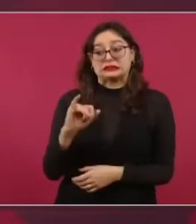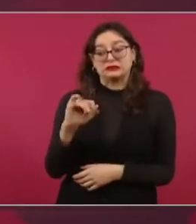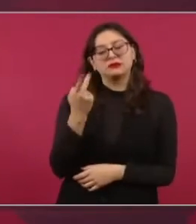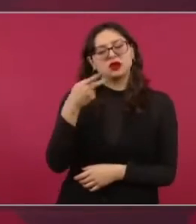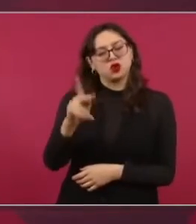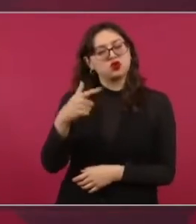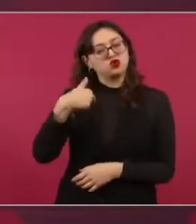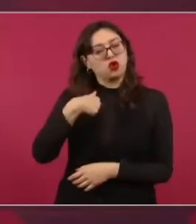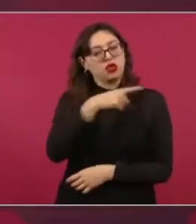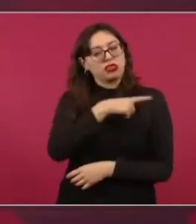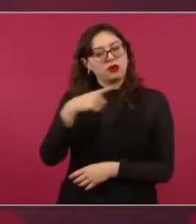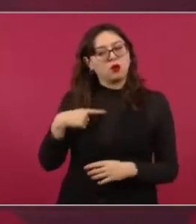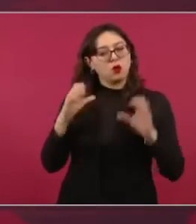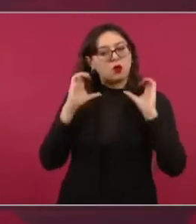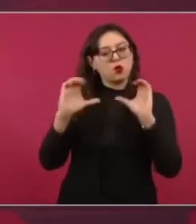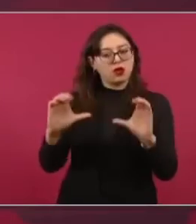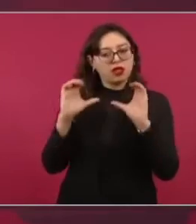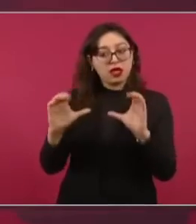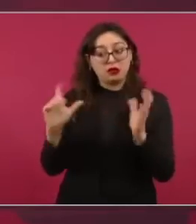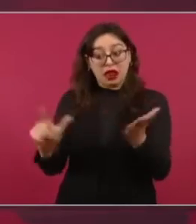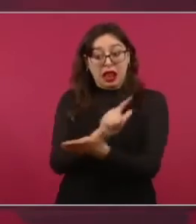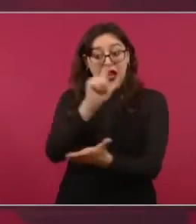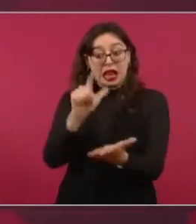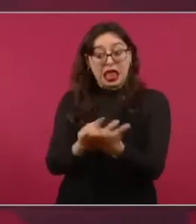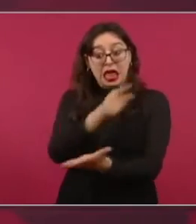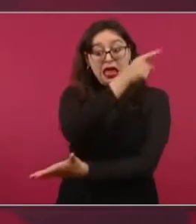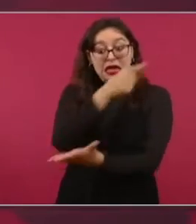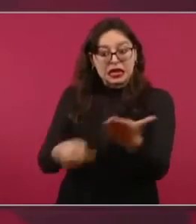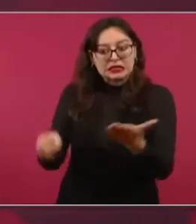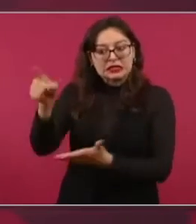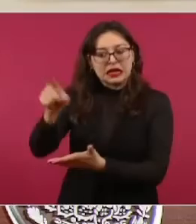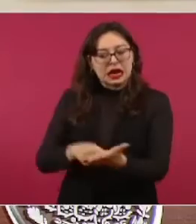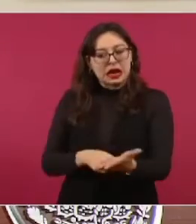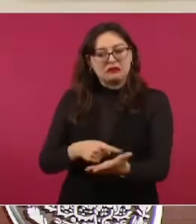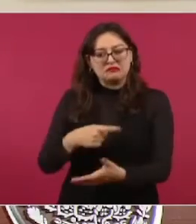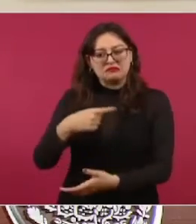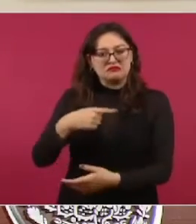importantes, porque si no se me viene la campaña,